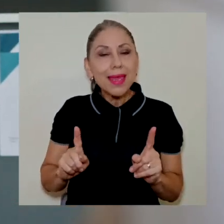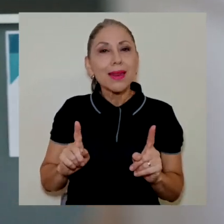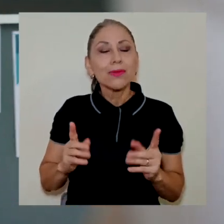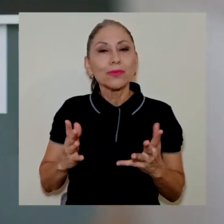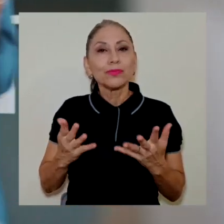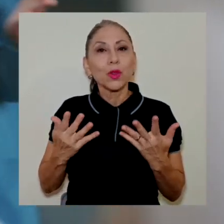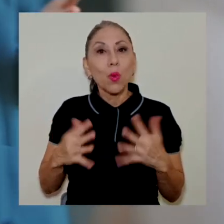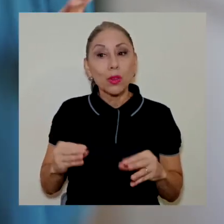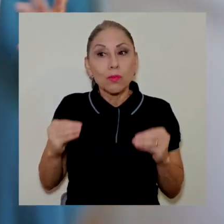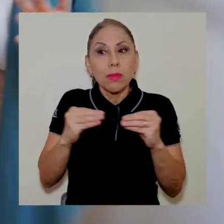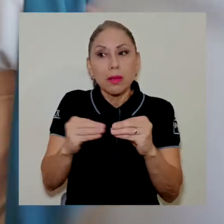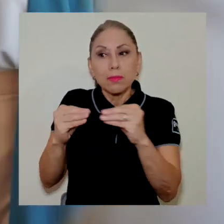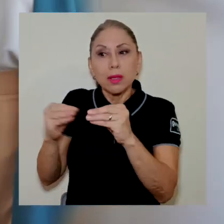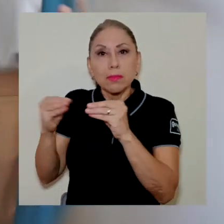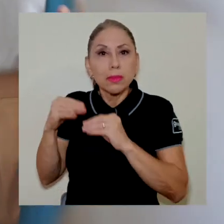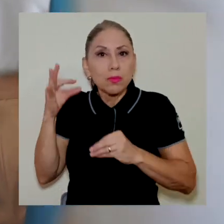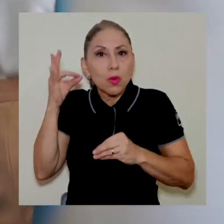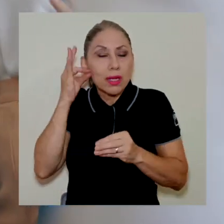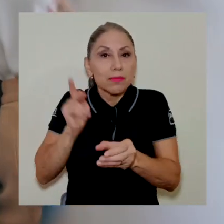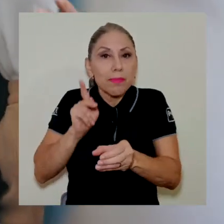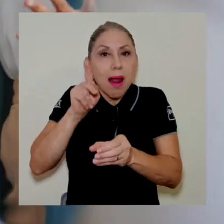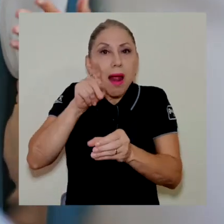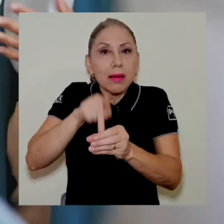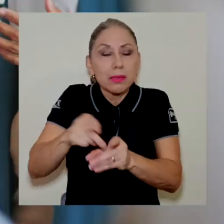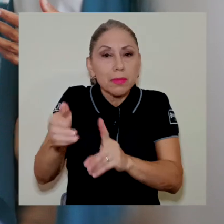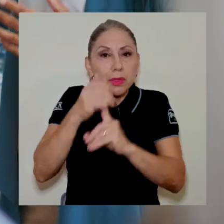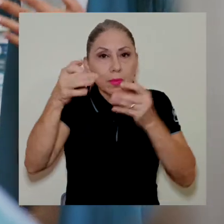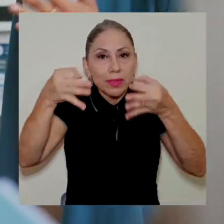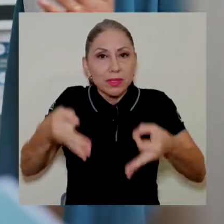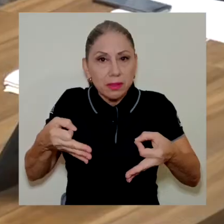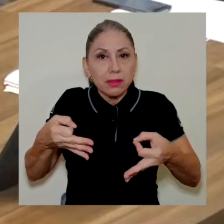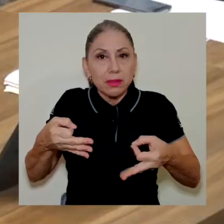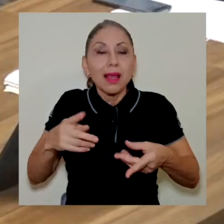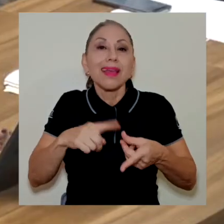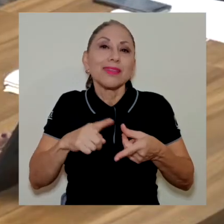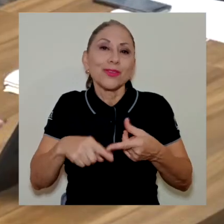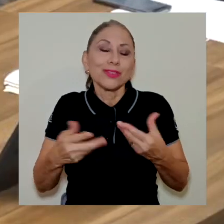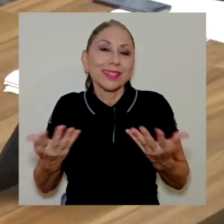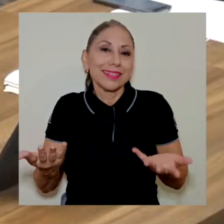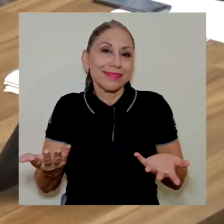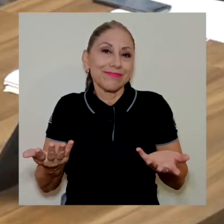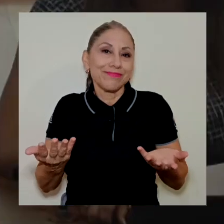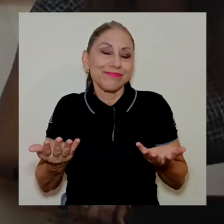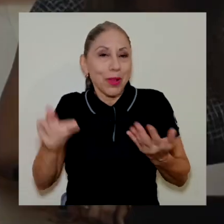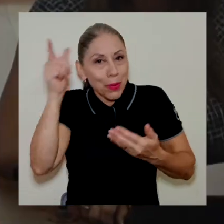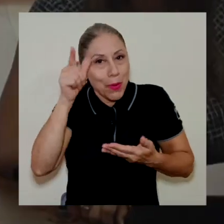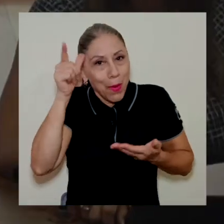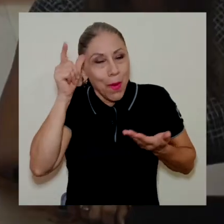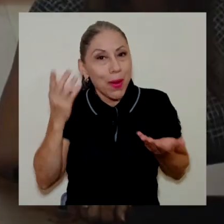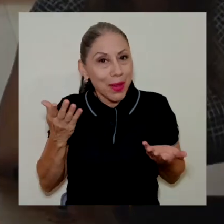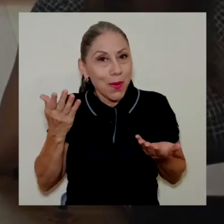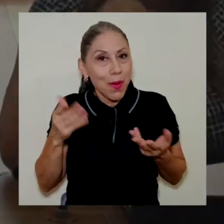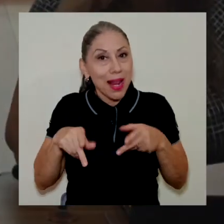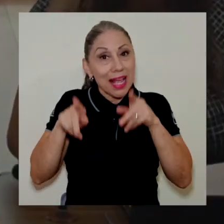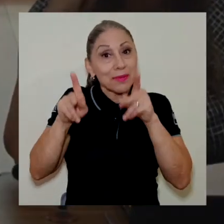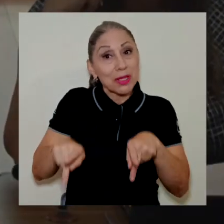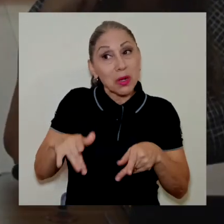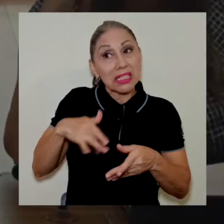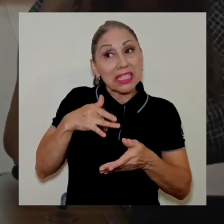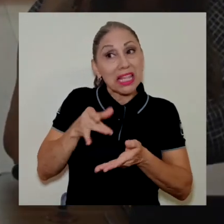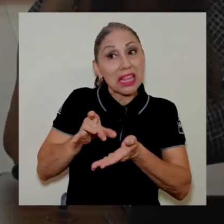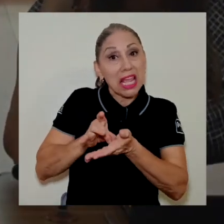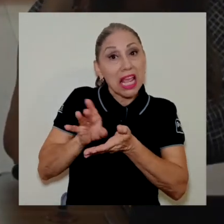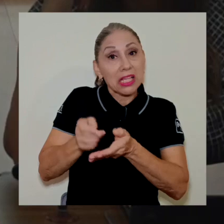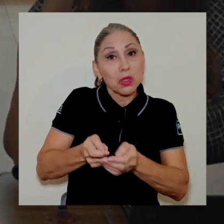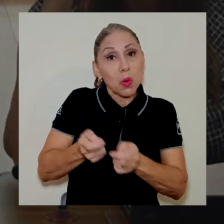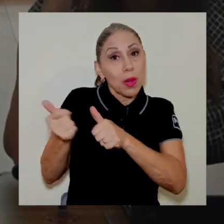que conforme hay más mujeres en los espacios de toma de decisiones, entonces, y por supuesto que quienes se ven